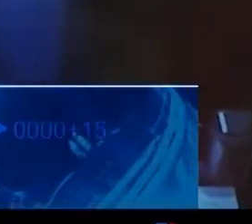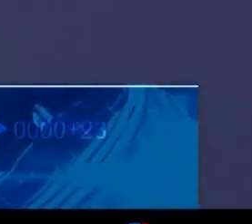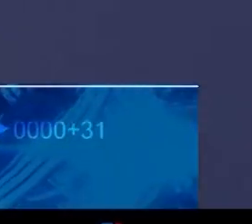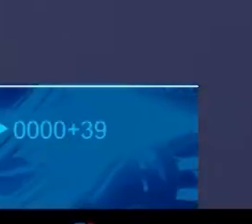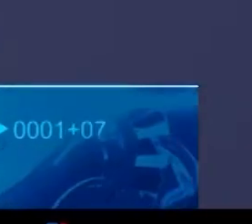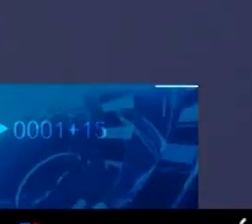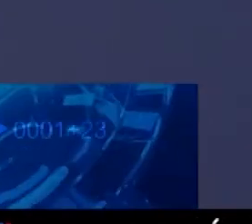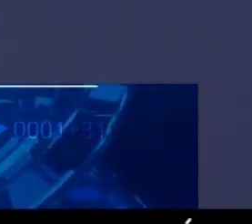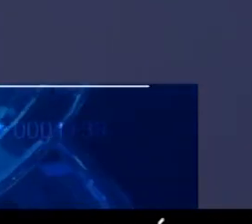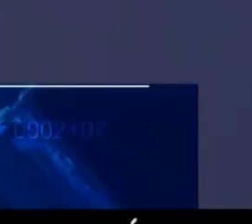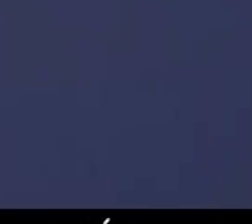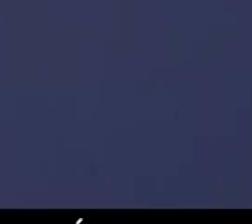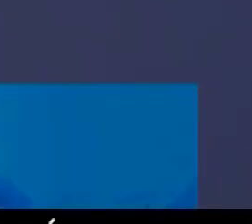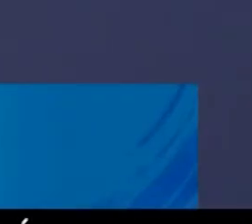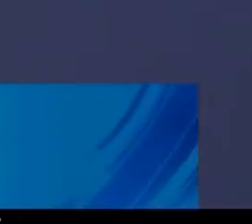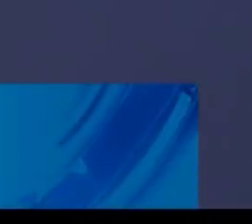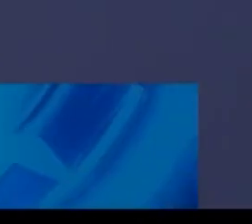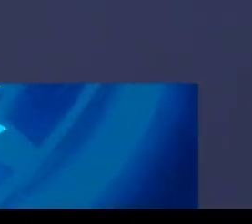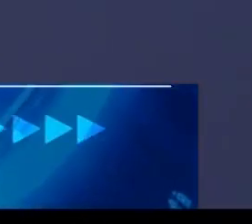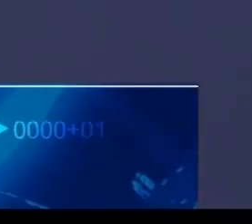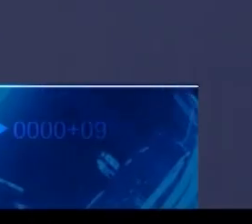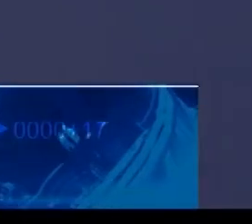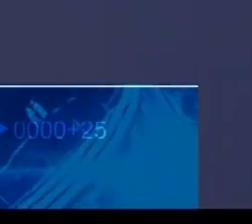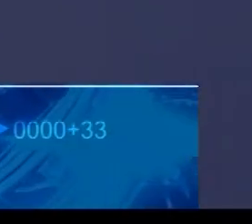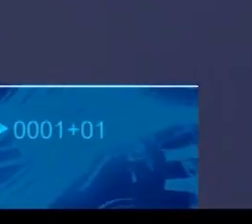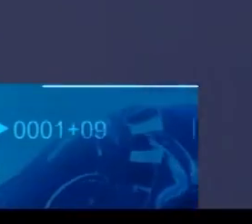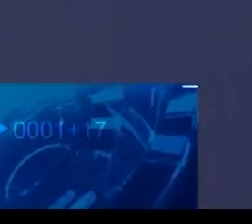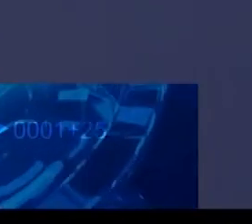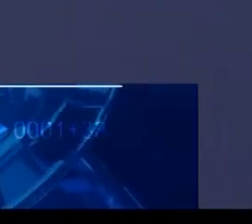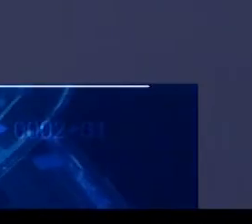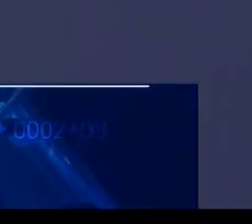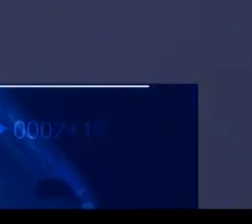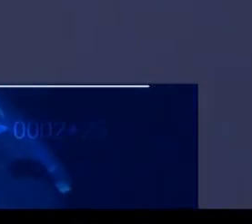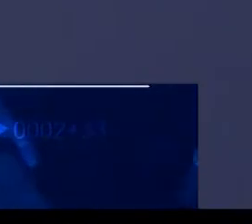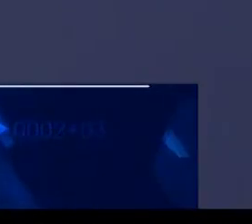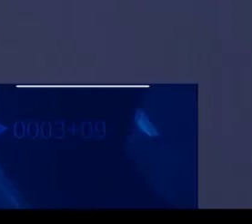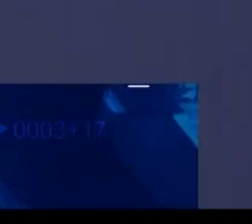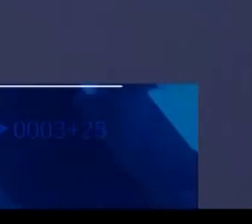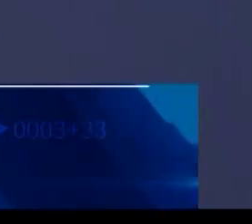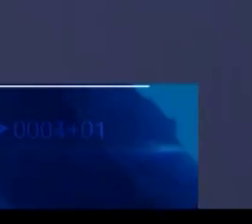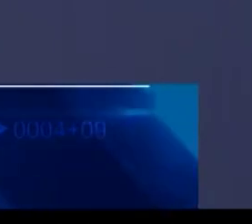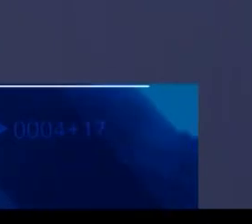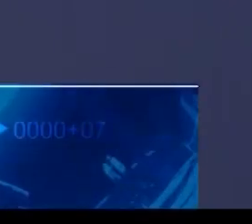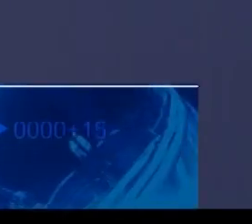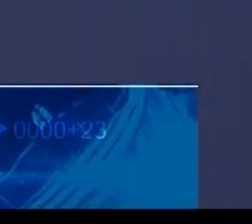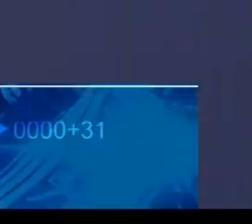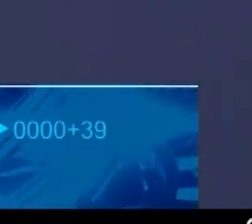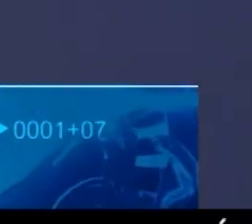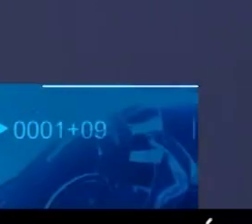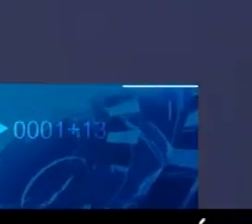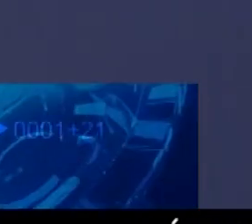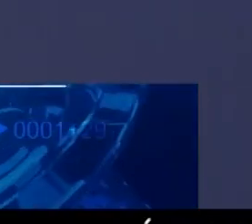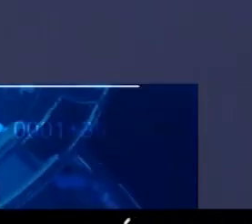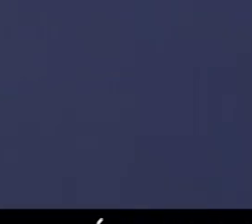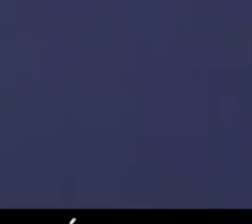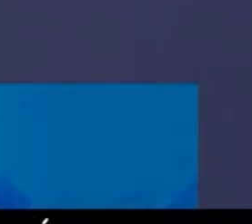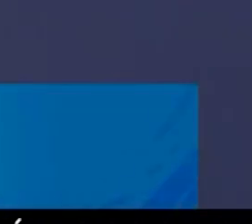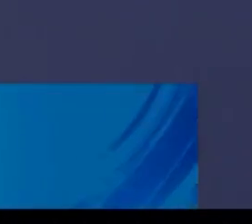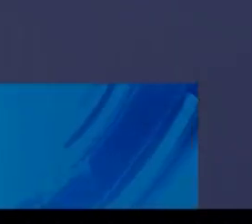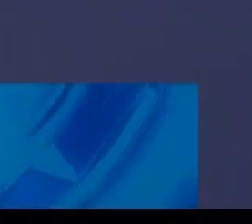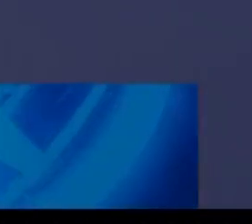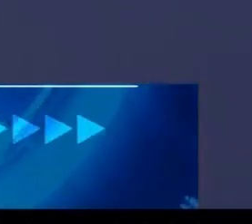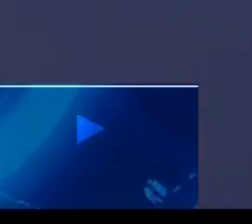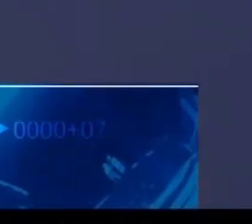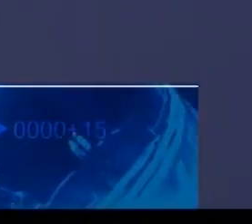rectitud, porque la magistrada Miriam Germán ha vivido su vida, es consustancial con